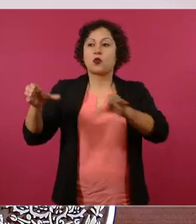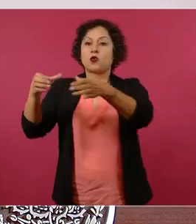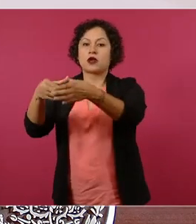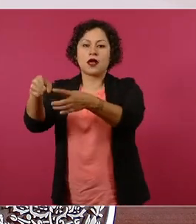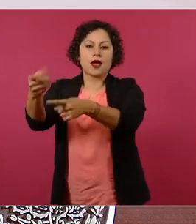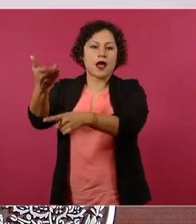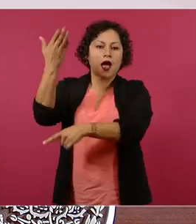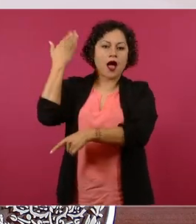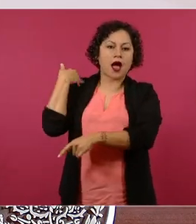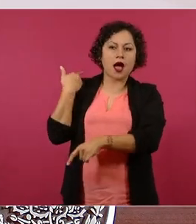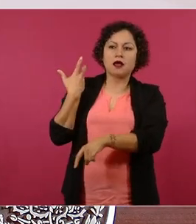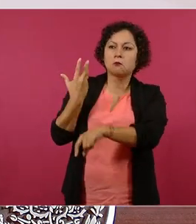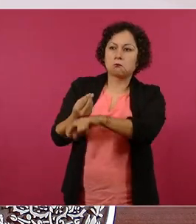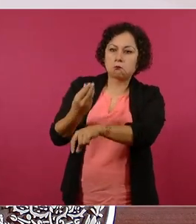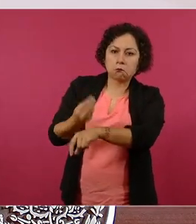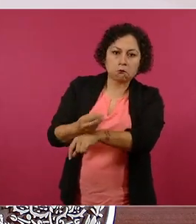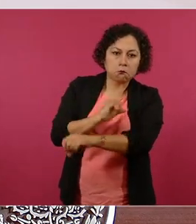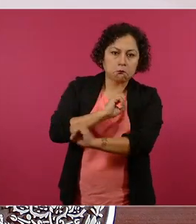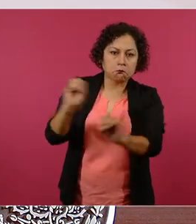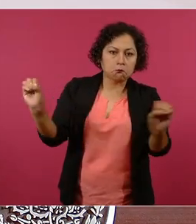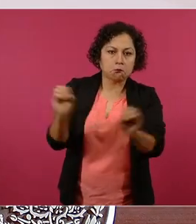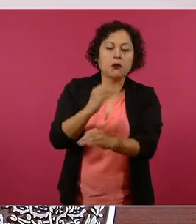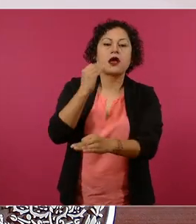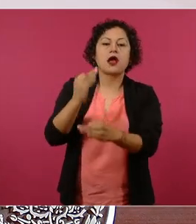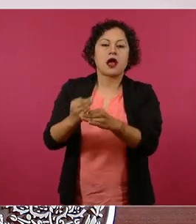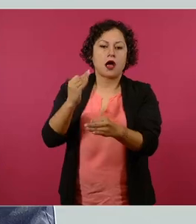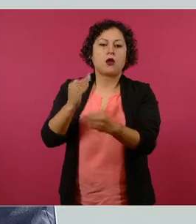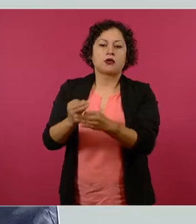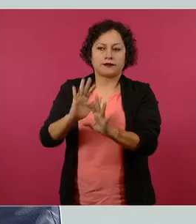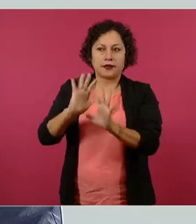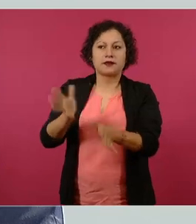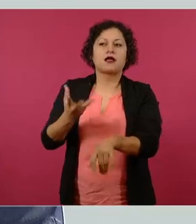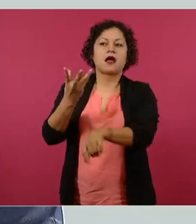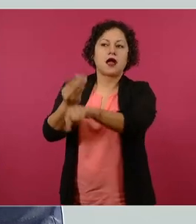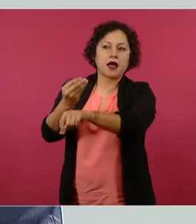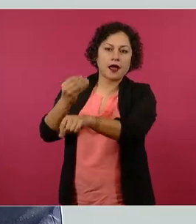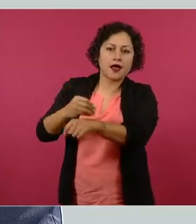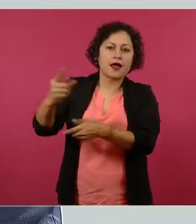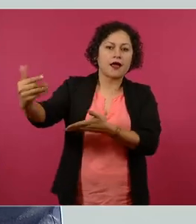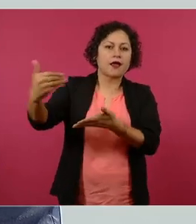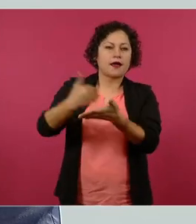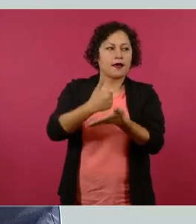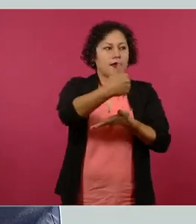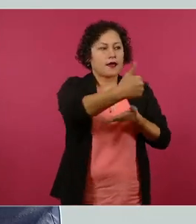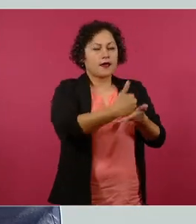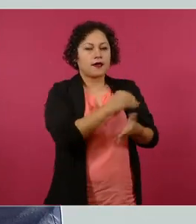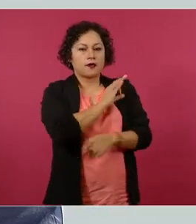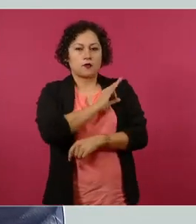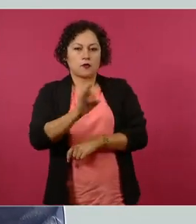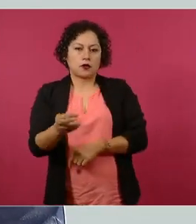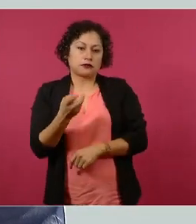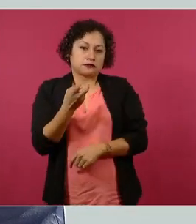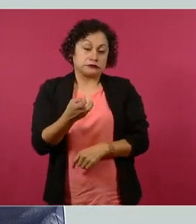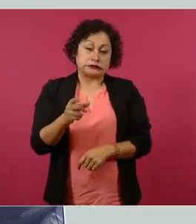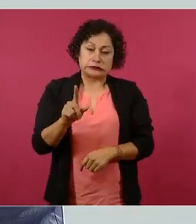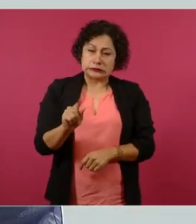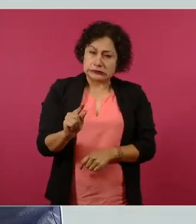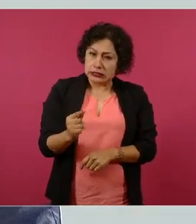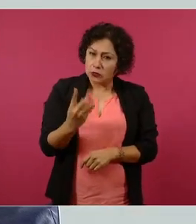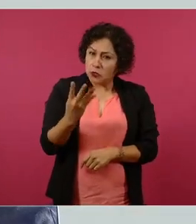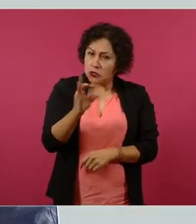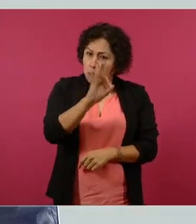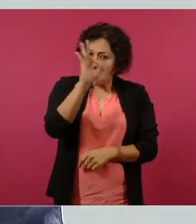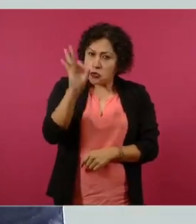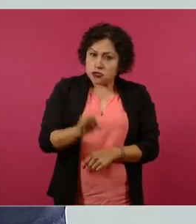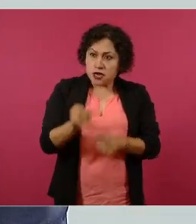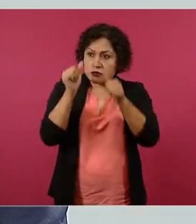pavimentado 74 o sea más casi tres cuartas partes de del programa está destinado a eso